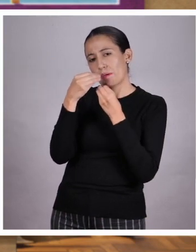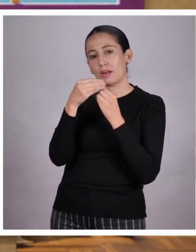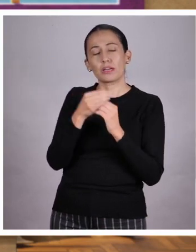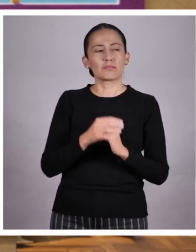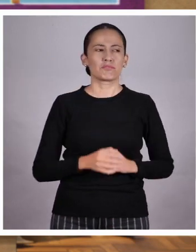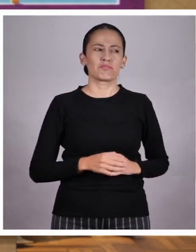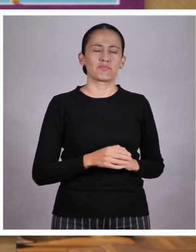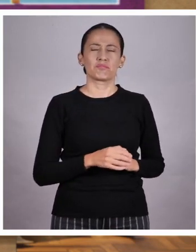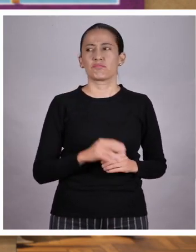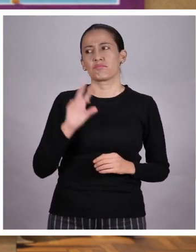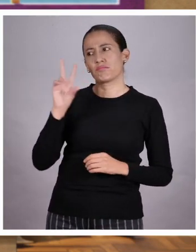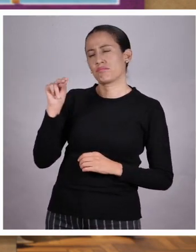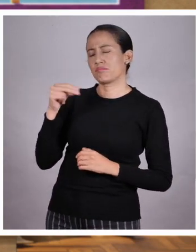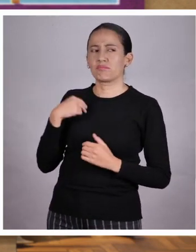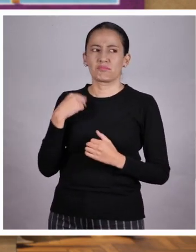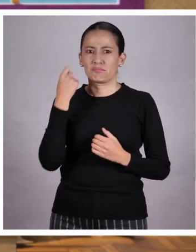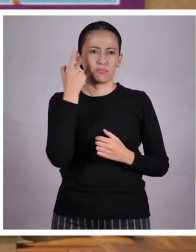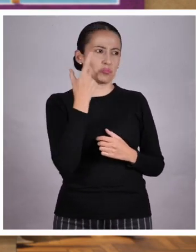No entendí. Yo tampoco.